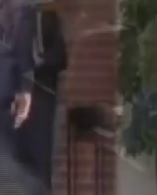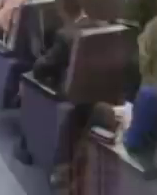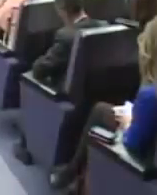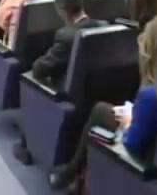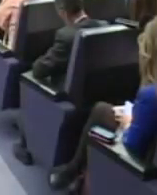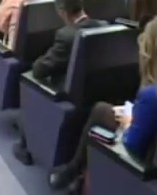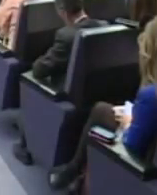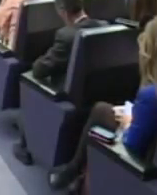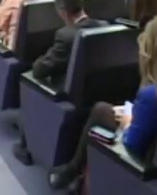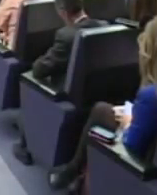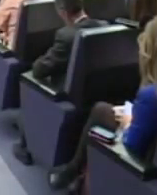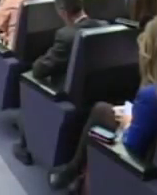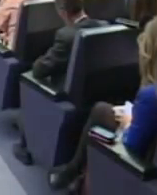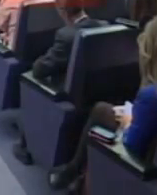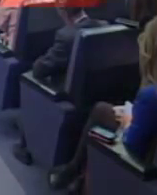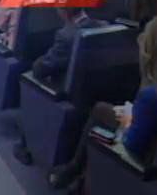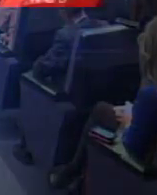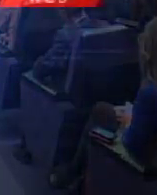Venevisión.